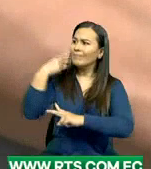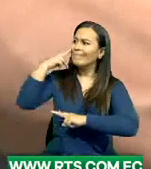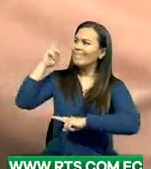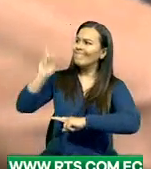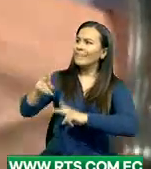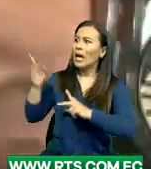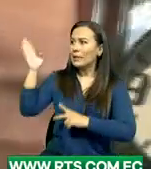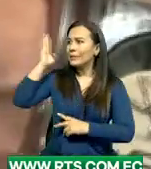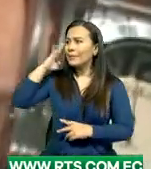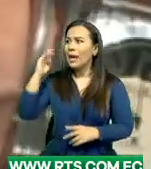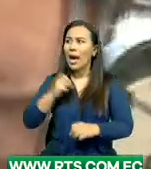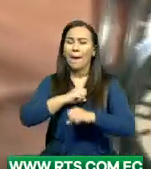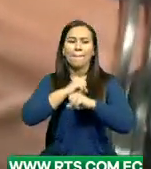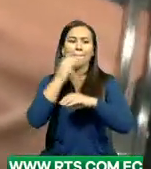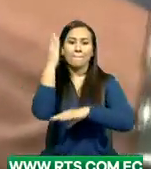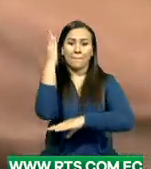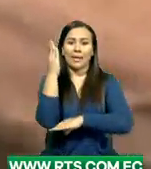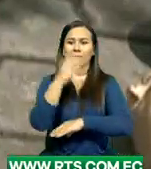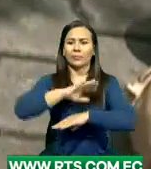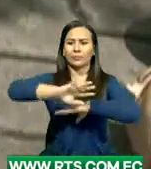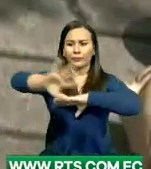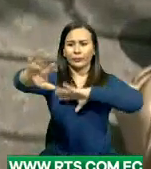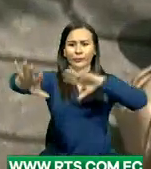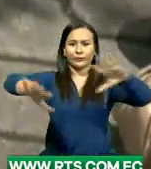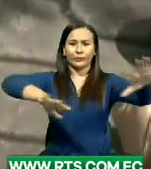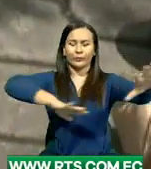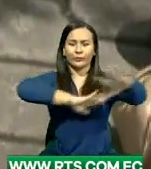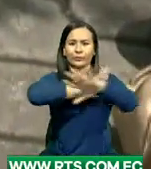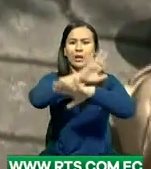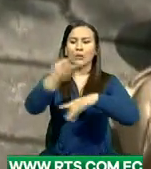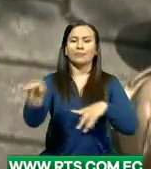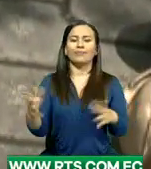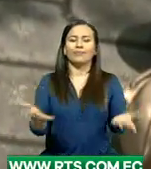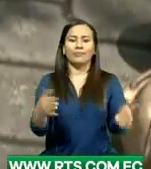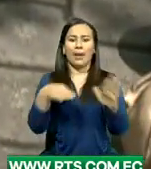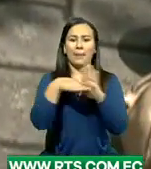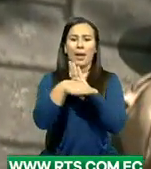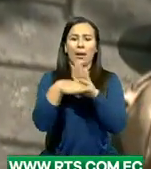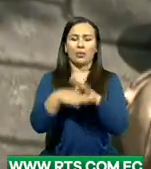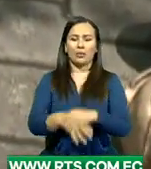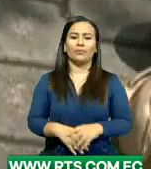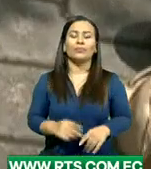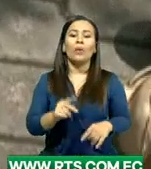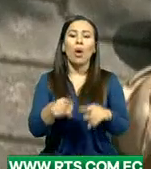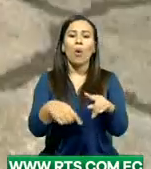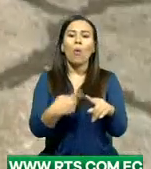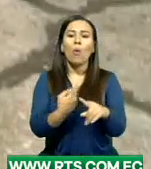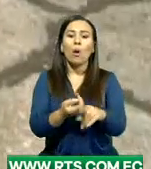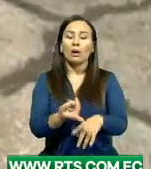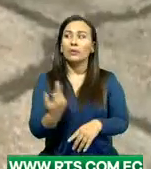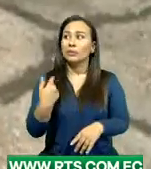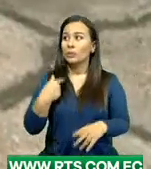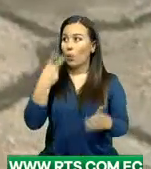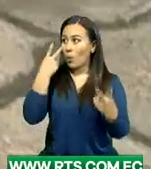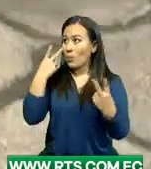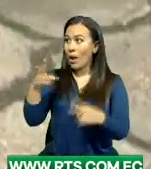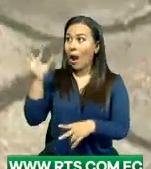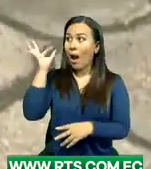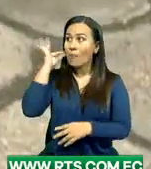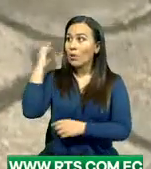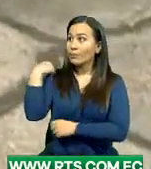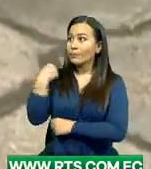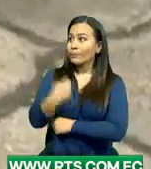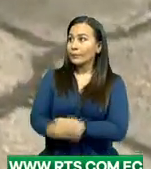A media mañana se regaron en el interior y exterior de la agencia financiera cuando tenían a la señora en la mira. Inteligencia